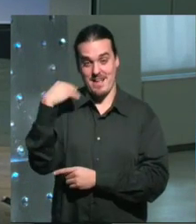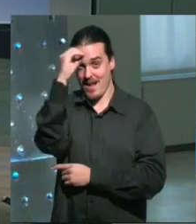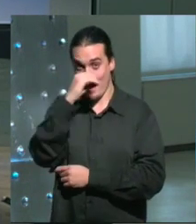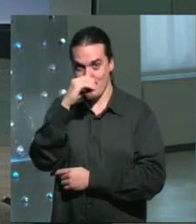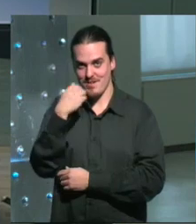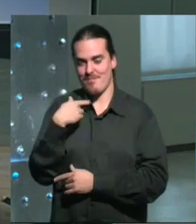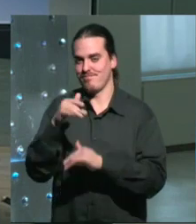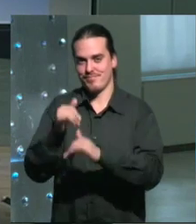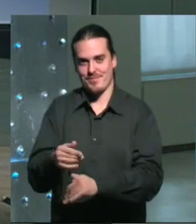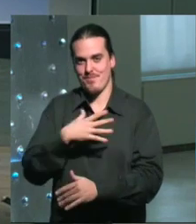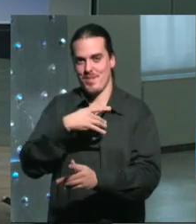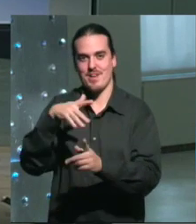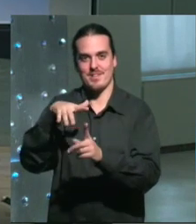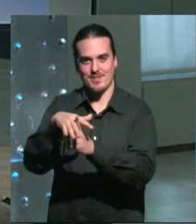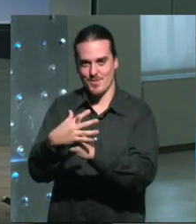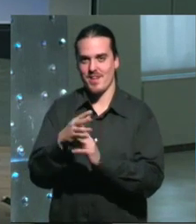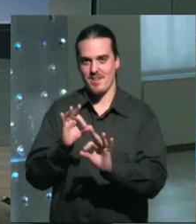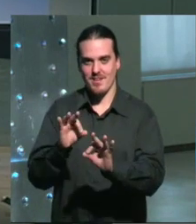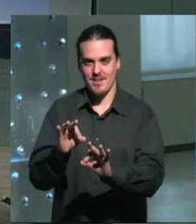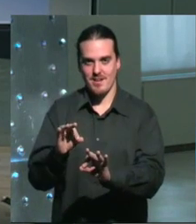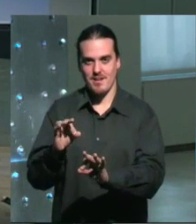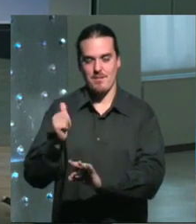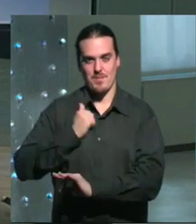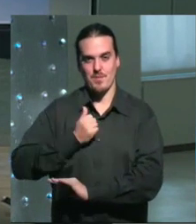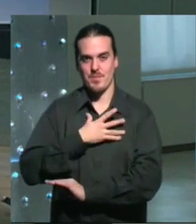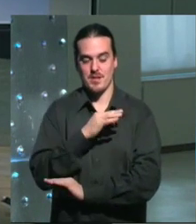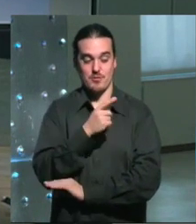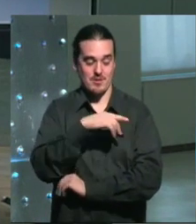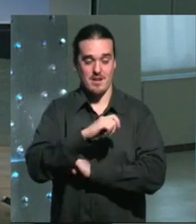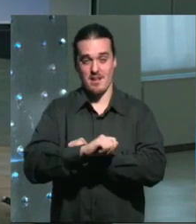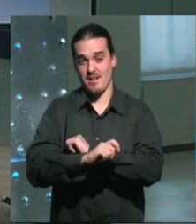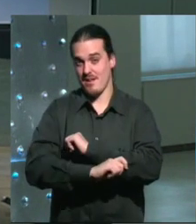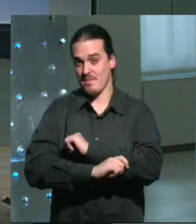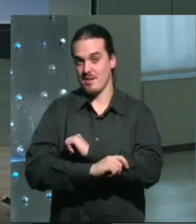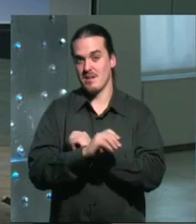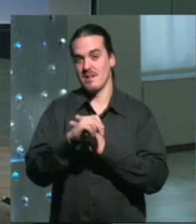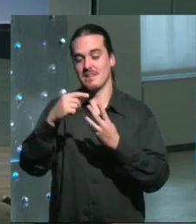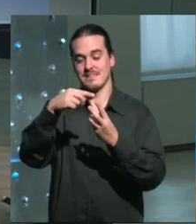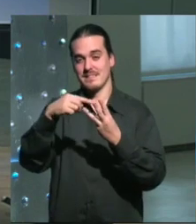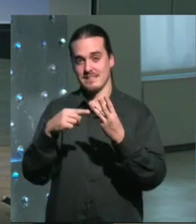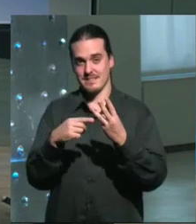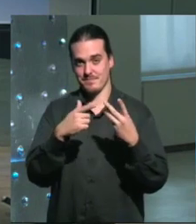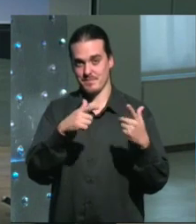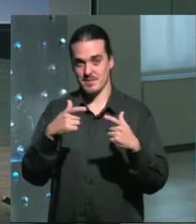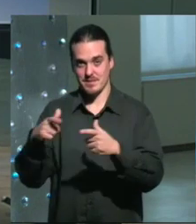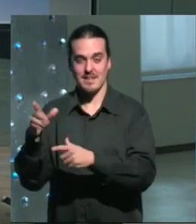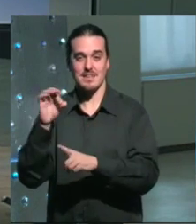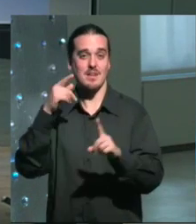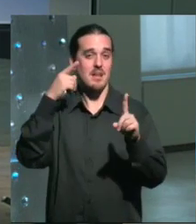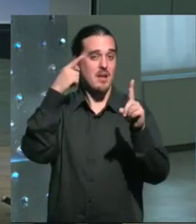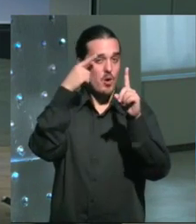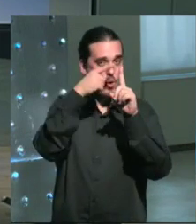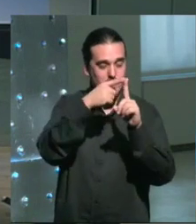antes. Claves de este nuevo modelo de trabajo. Y voy a hablar de las 3 partes. Definición clara de objetivos